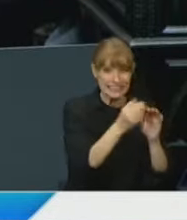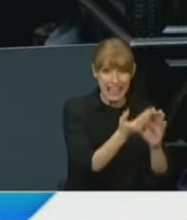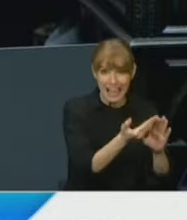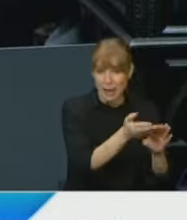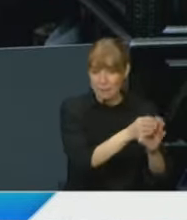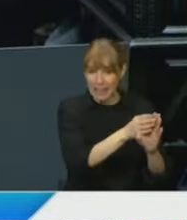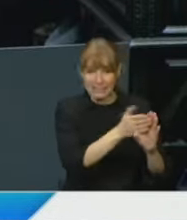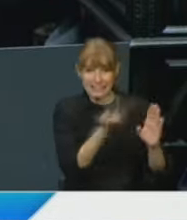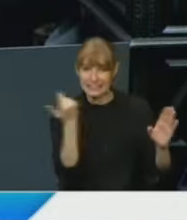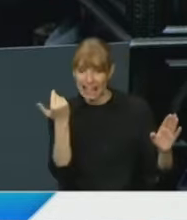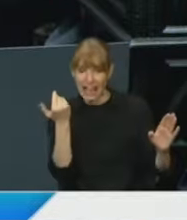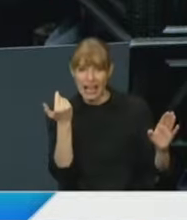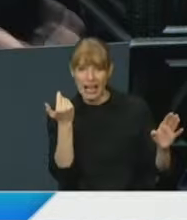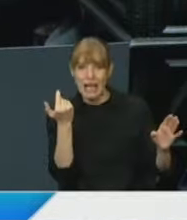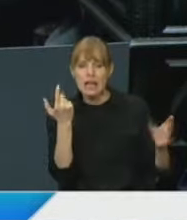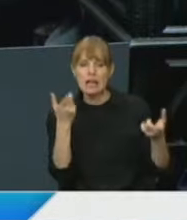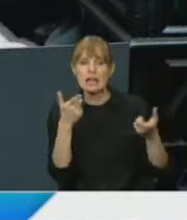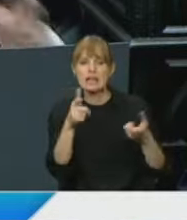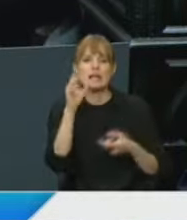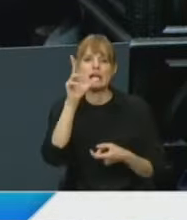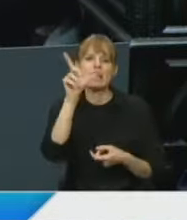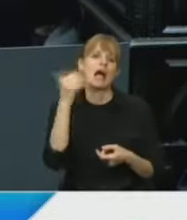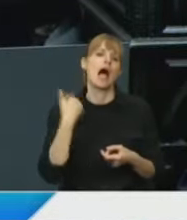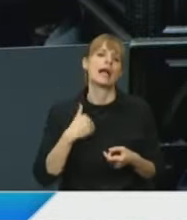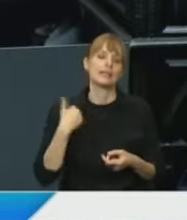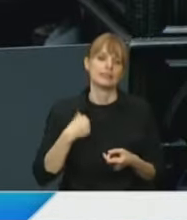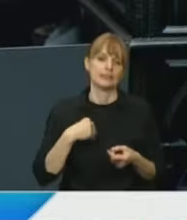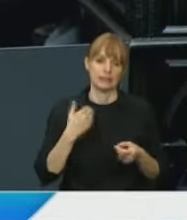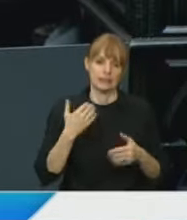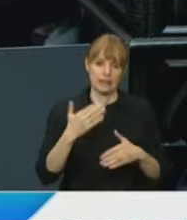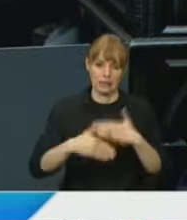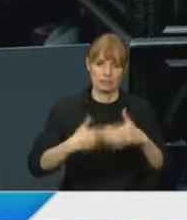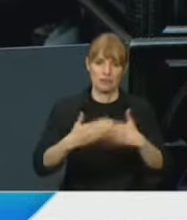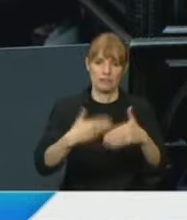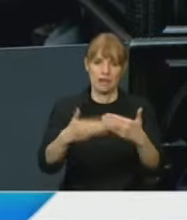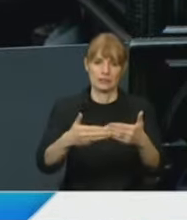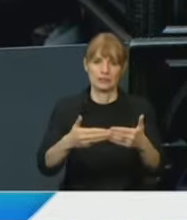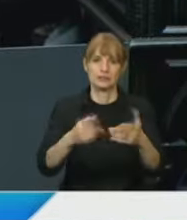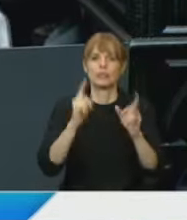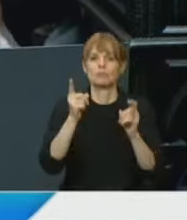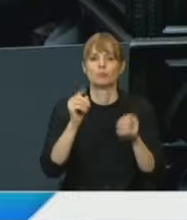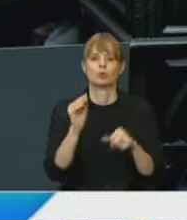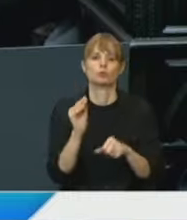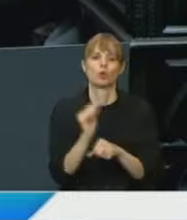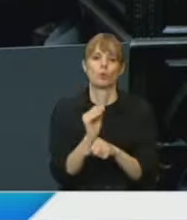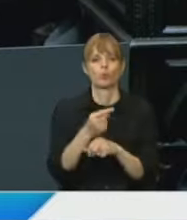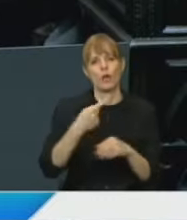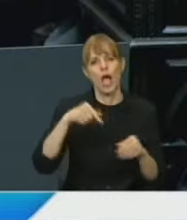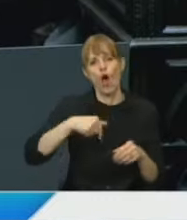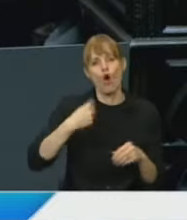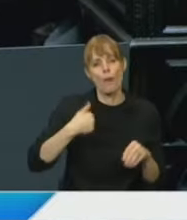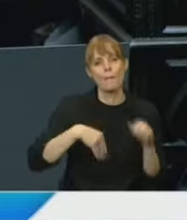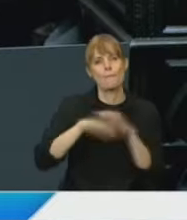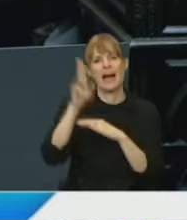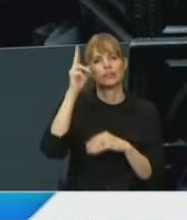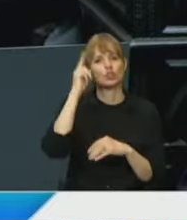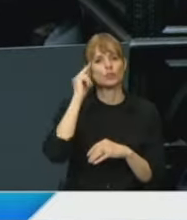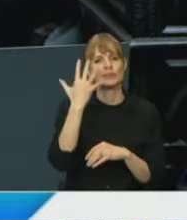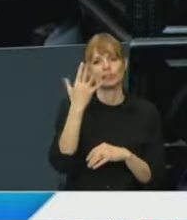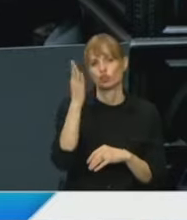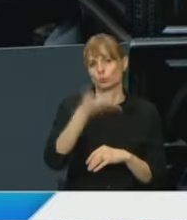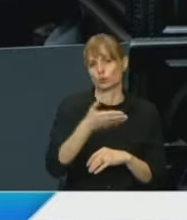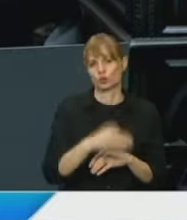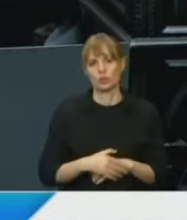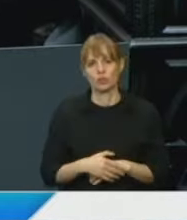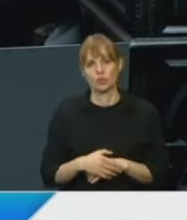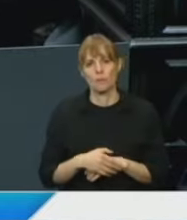subiendo? No, yo creo que es no entender el programa económico que